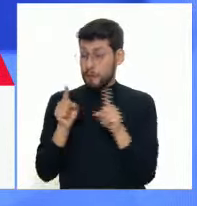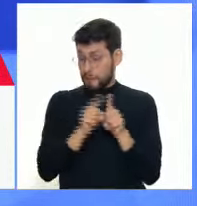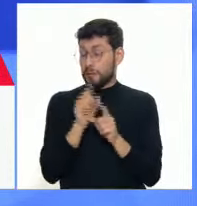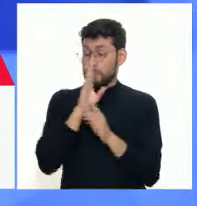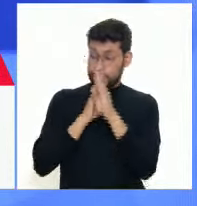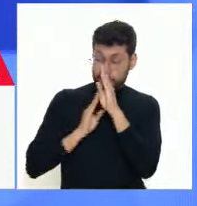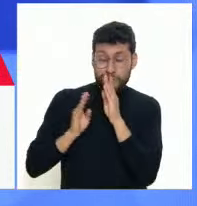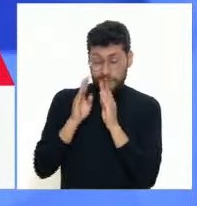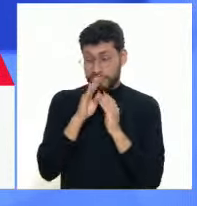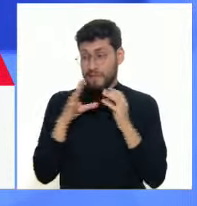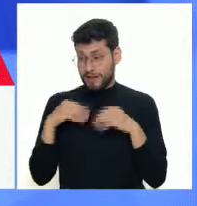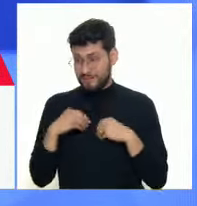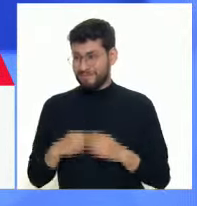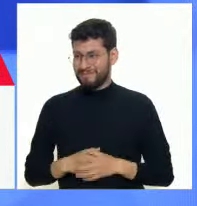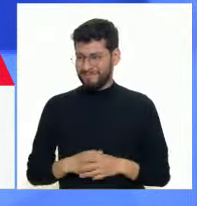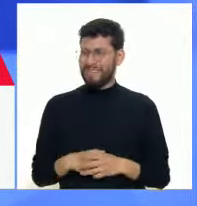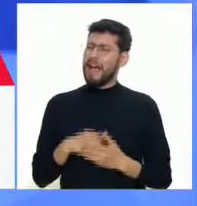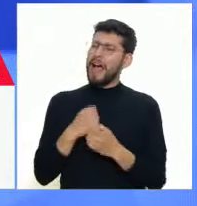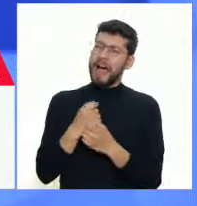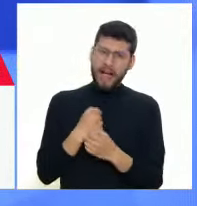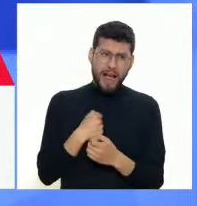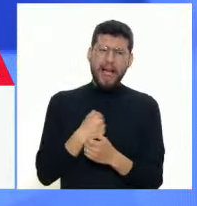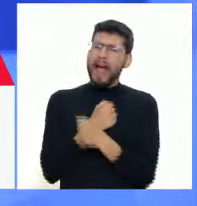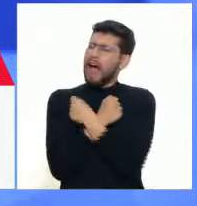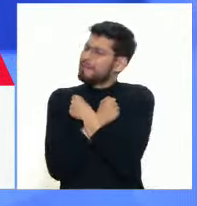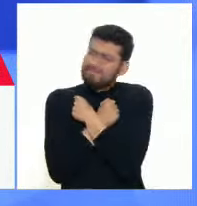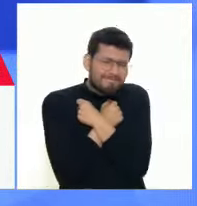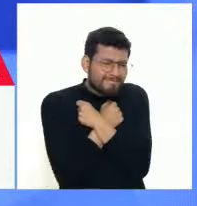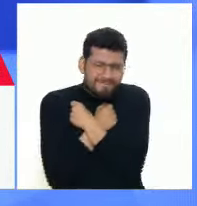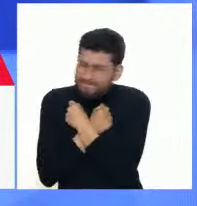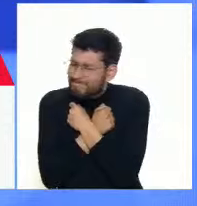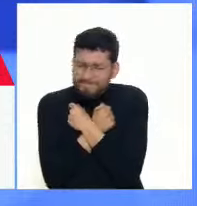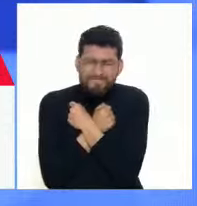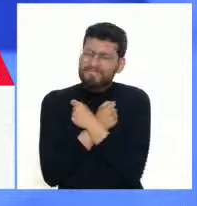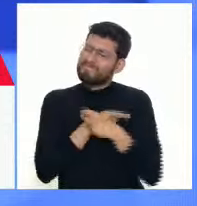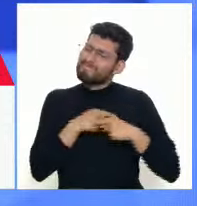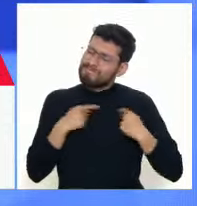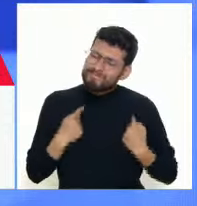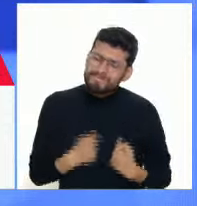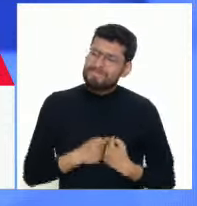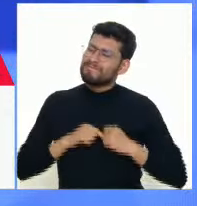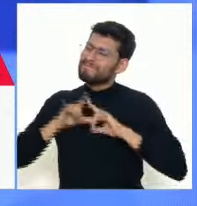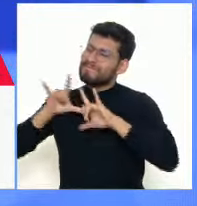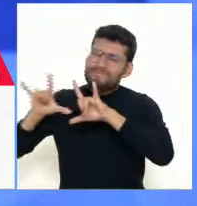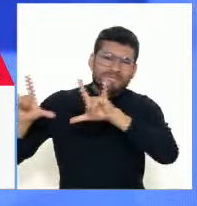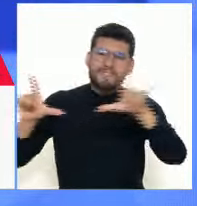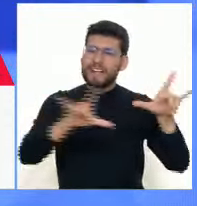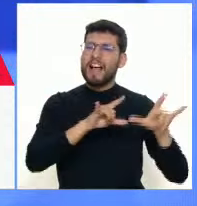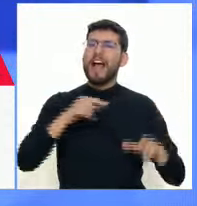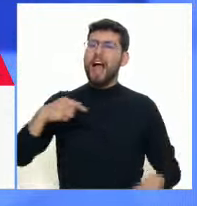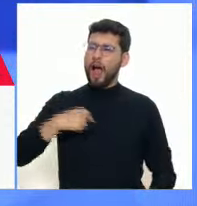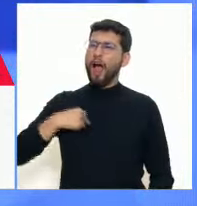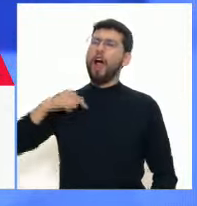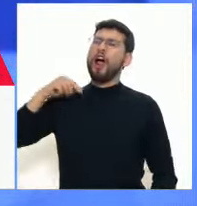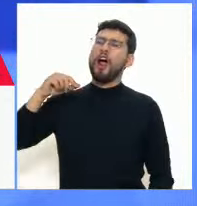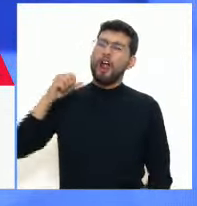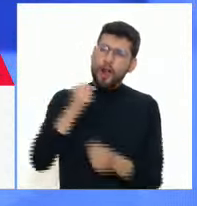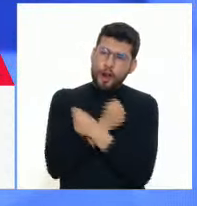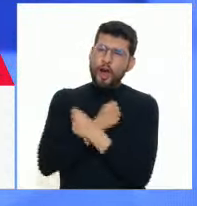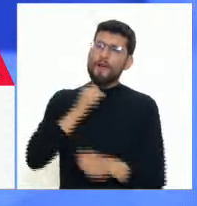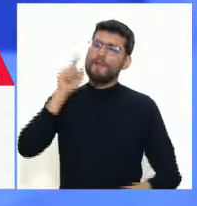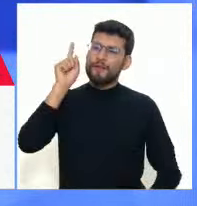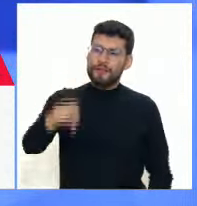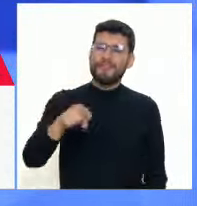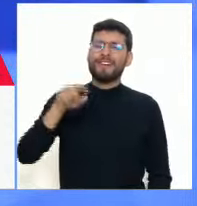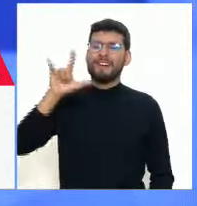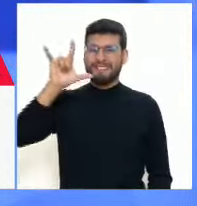tolerancia. Los amo con todo mi corazón I love you, niñas y niños. Los quiero